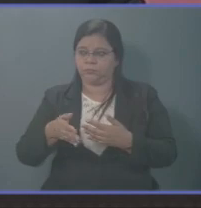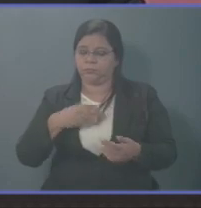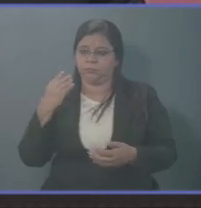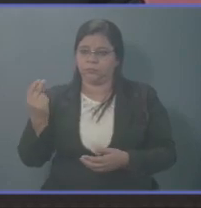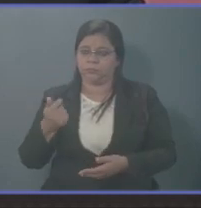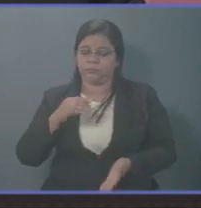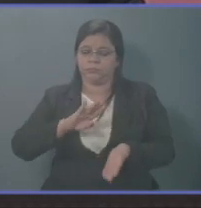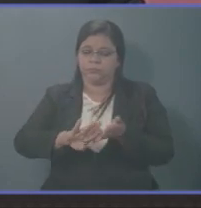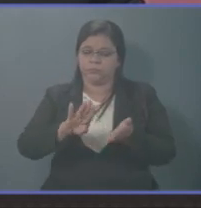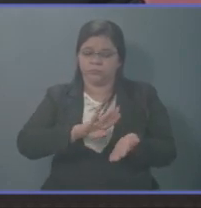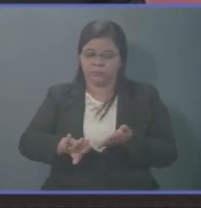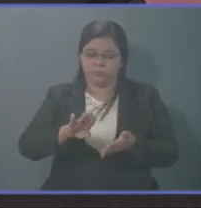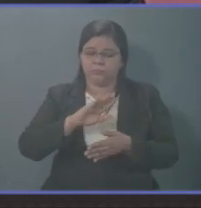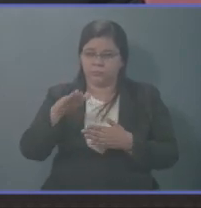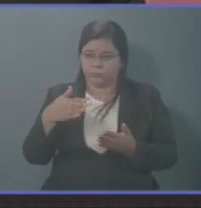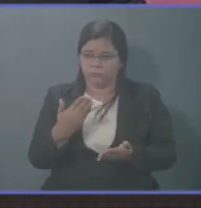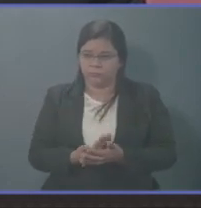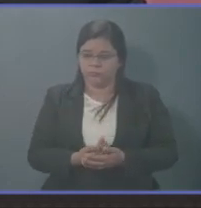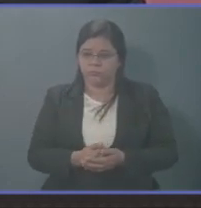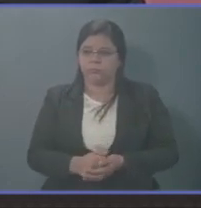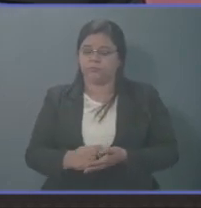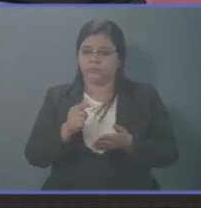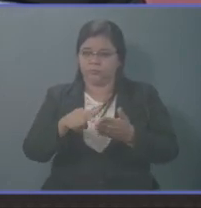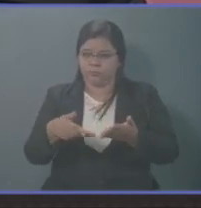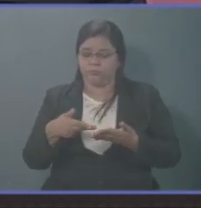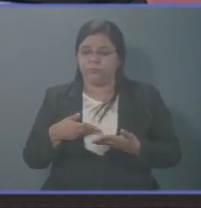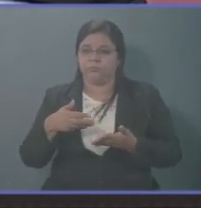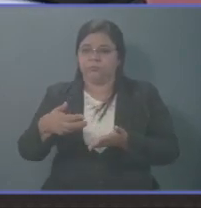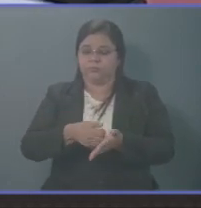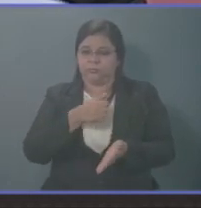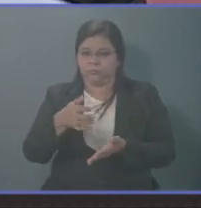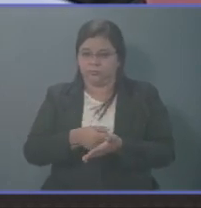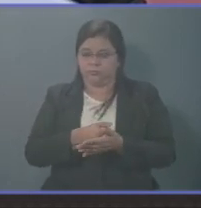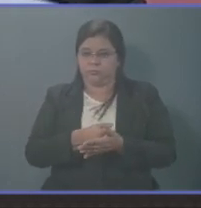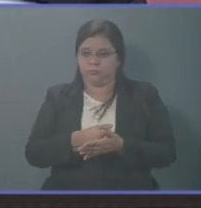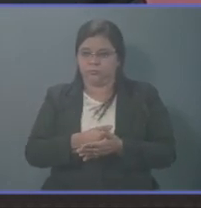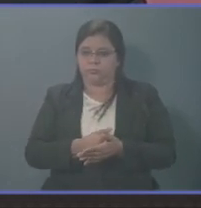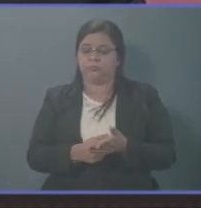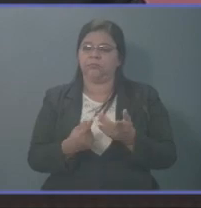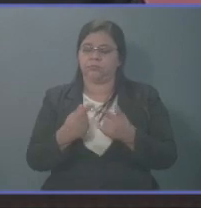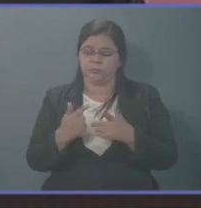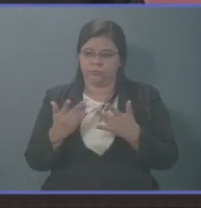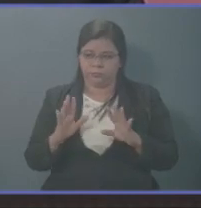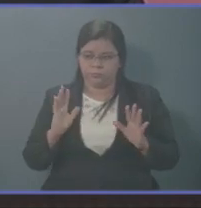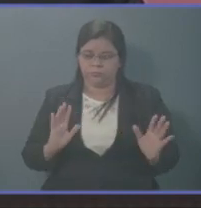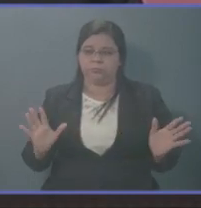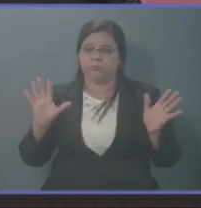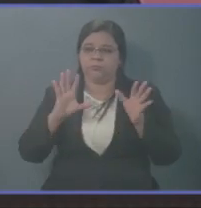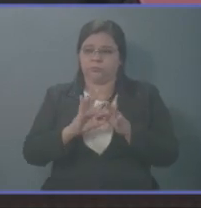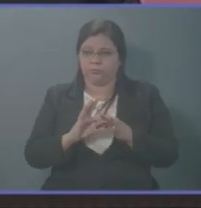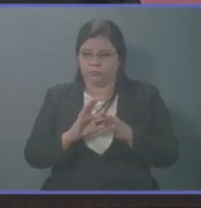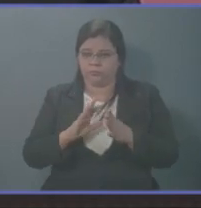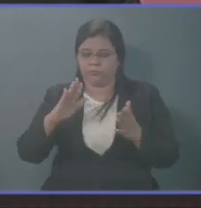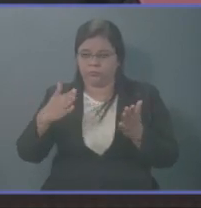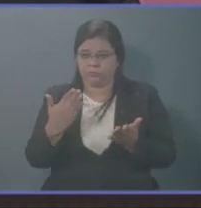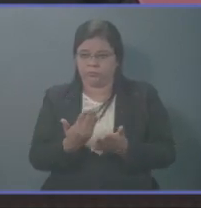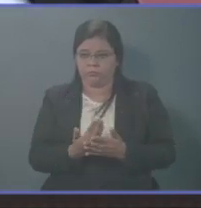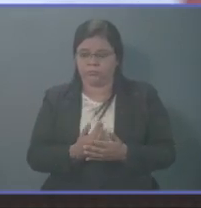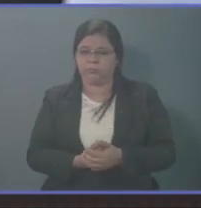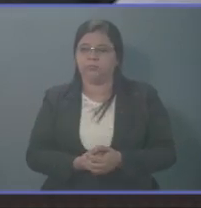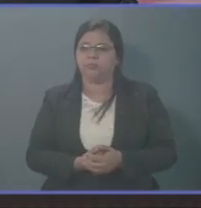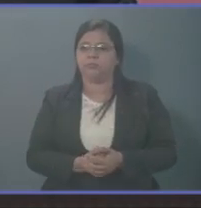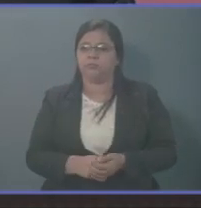facilitar el cumplimiento voluntario de obligaciones tributarias en virtud a la emergencia nacional ocasionada por la pandemia